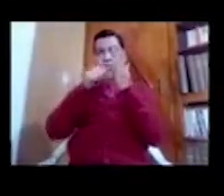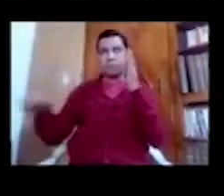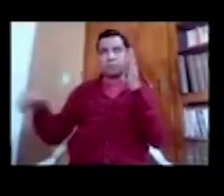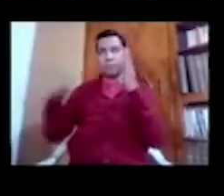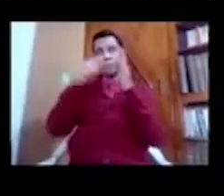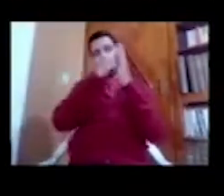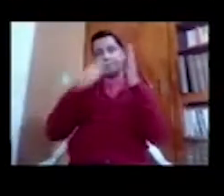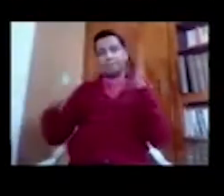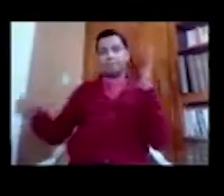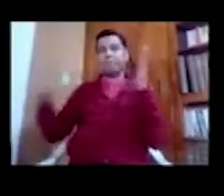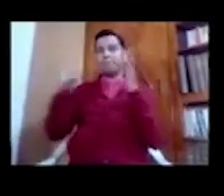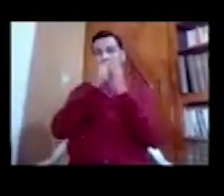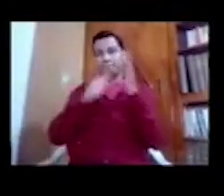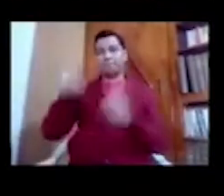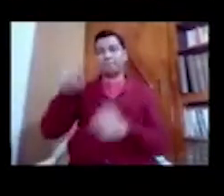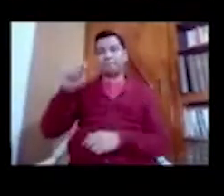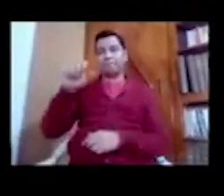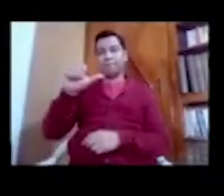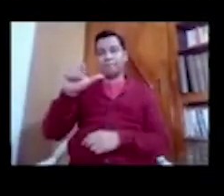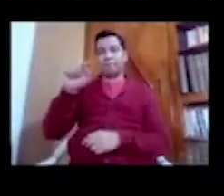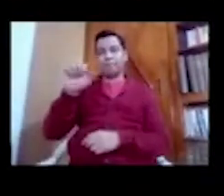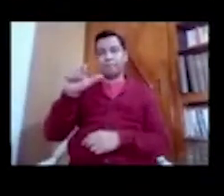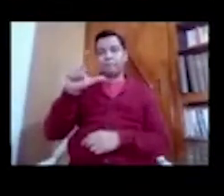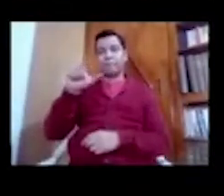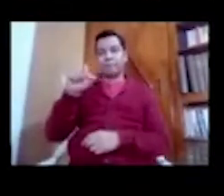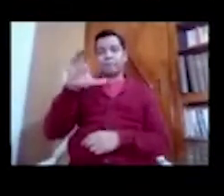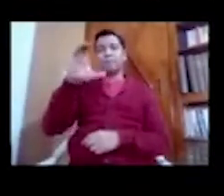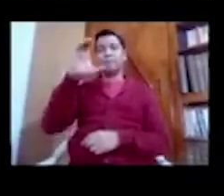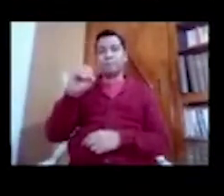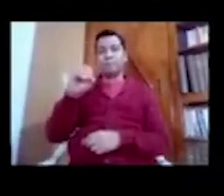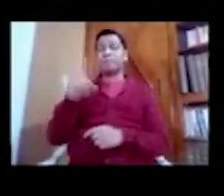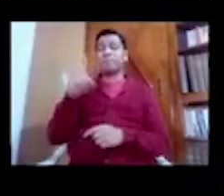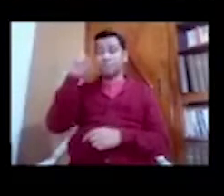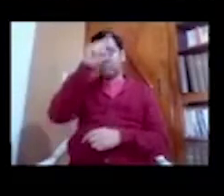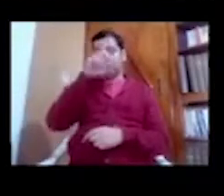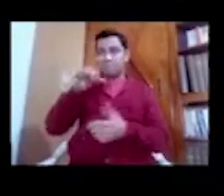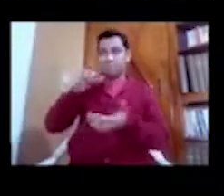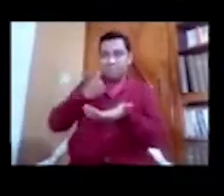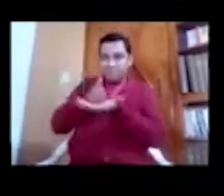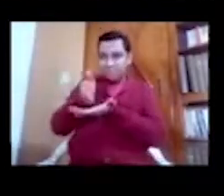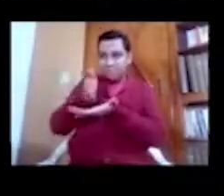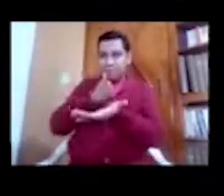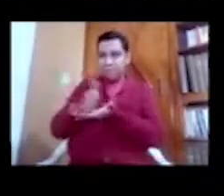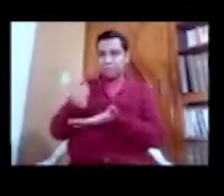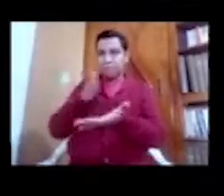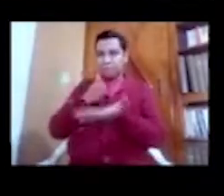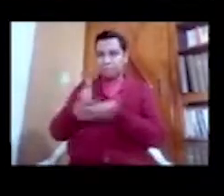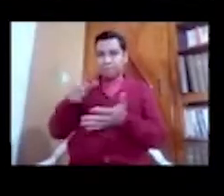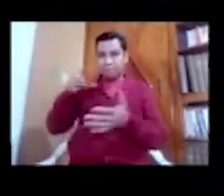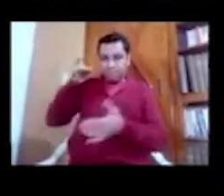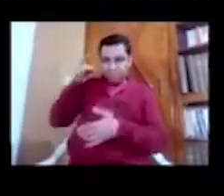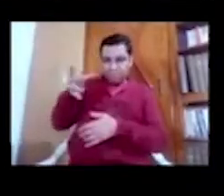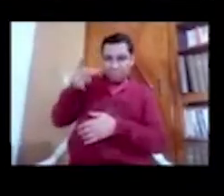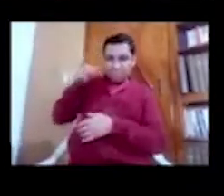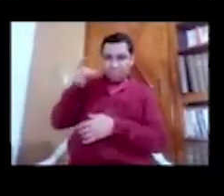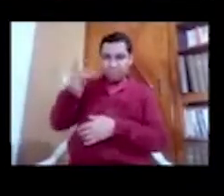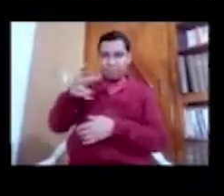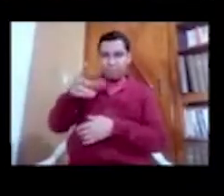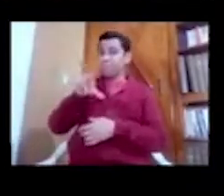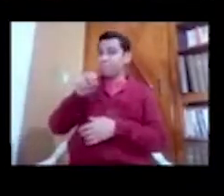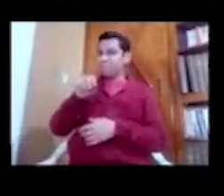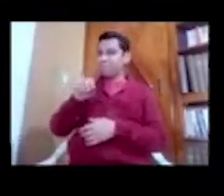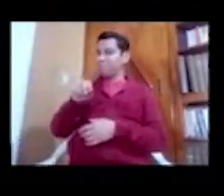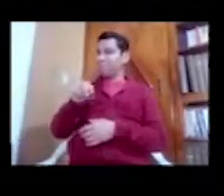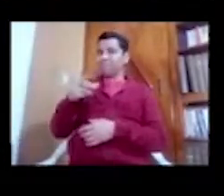en la alianza era difícil para ellos, ¿no? Pero digamos que se logra hacer la